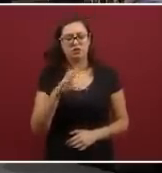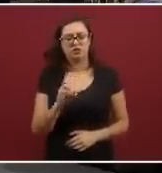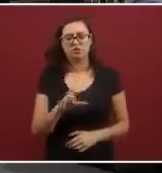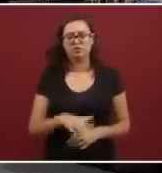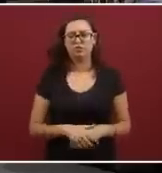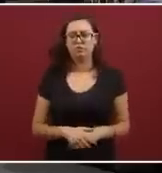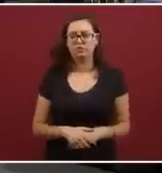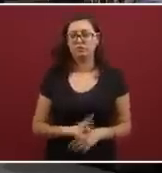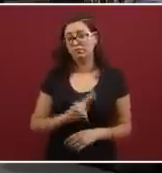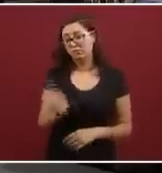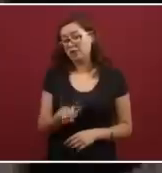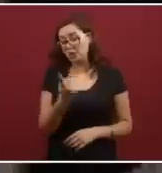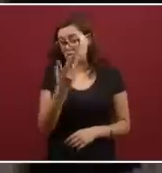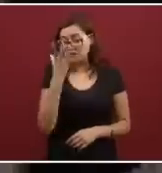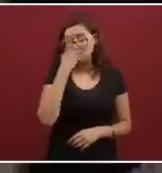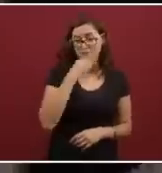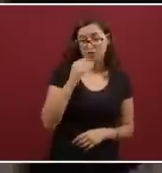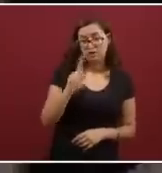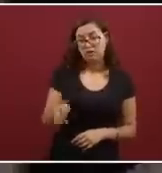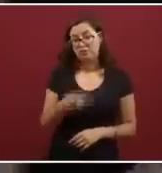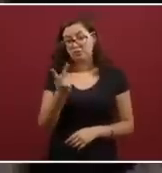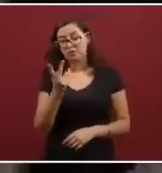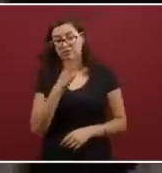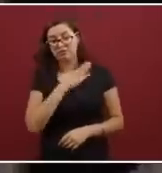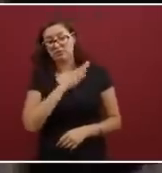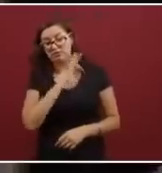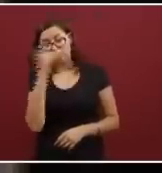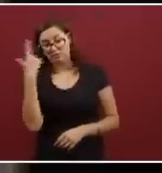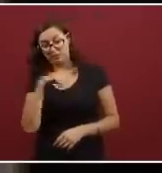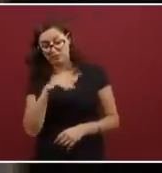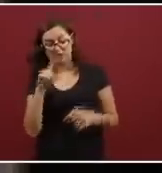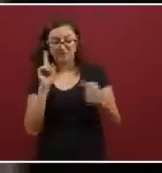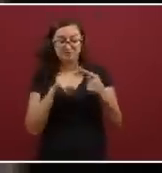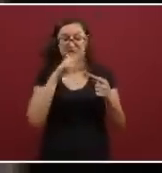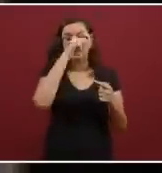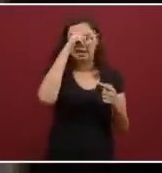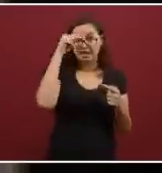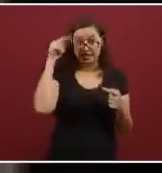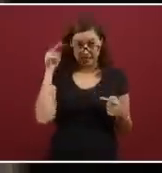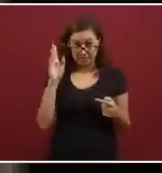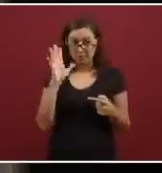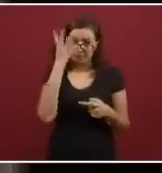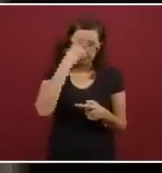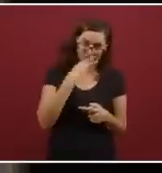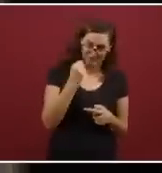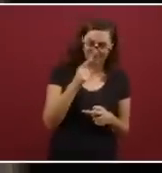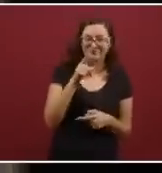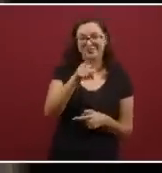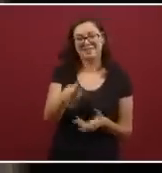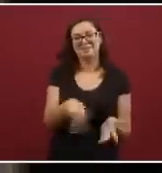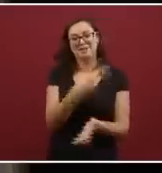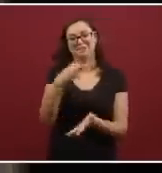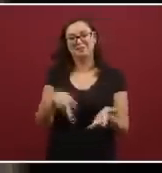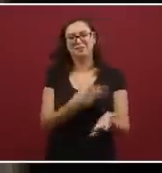pregunta bonita y una fea. La de Nayarit es la bonita. Usted ha ido 5 veces a visitar el estado y